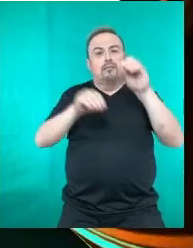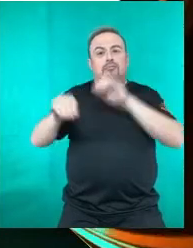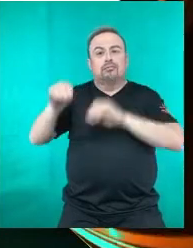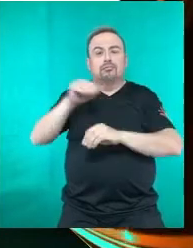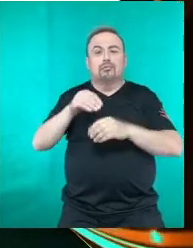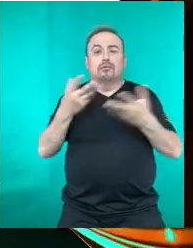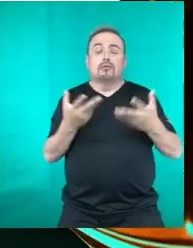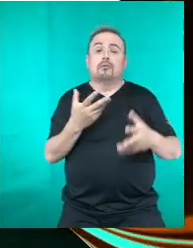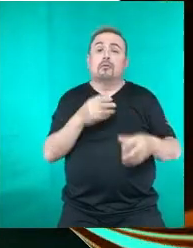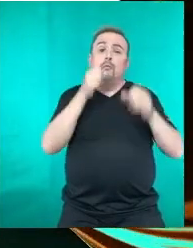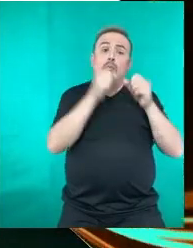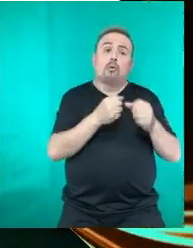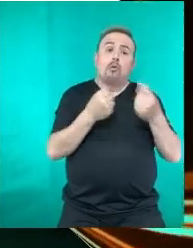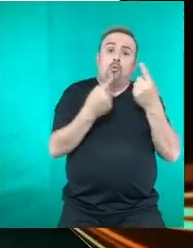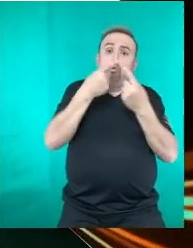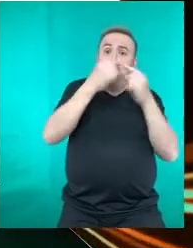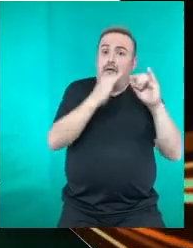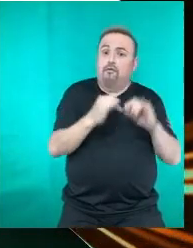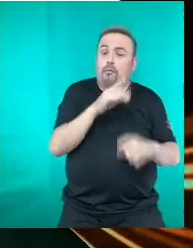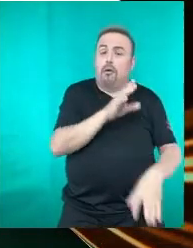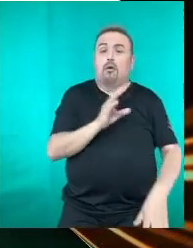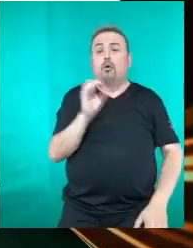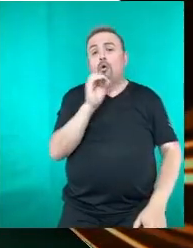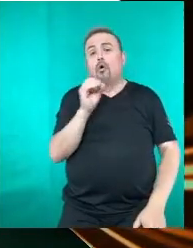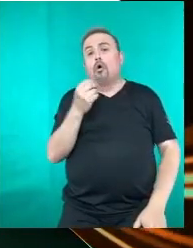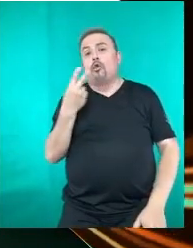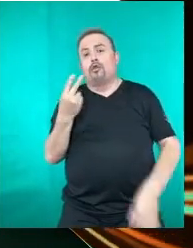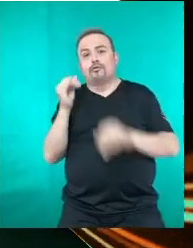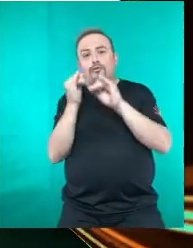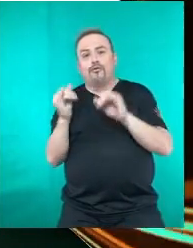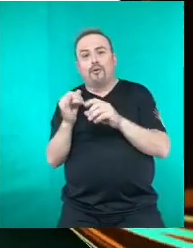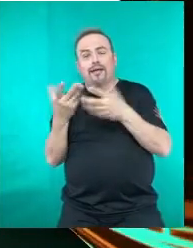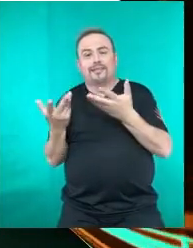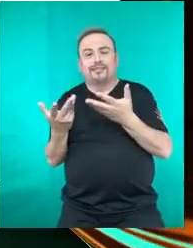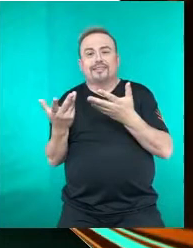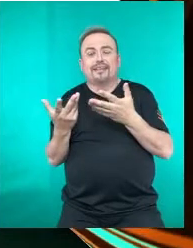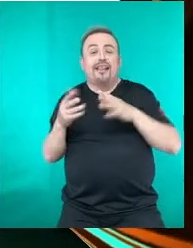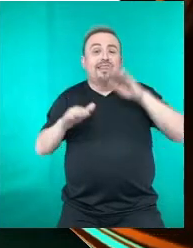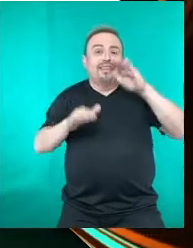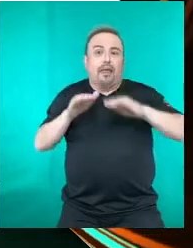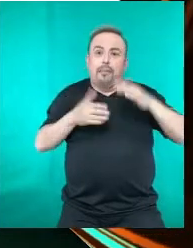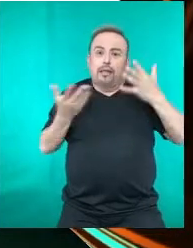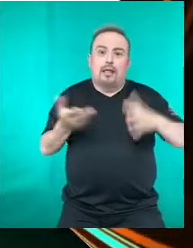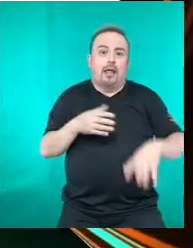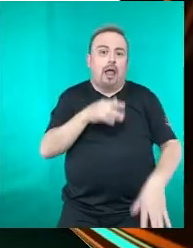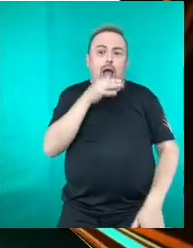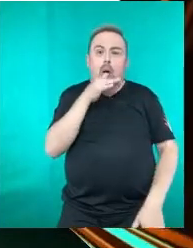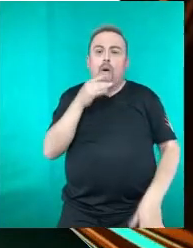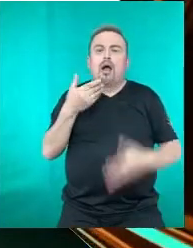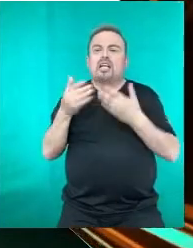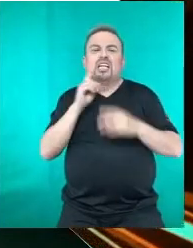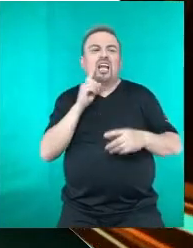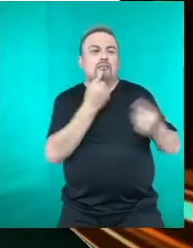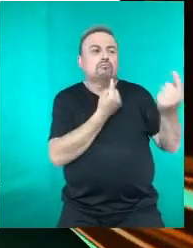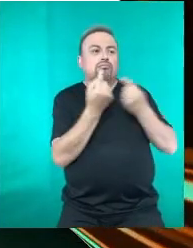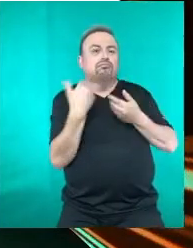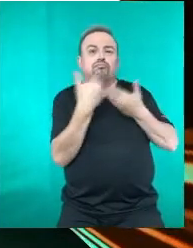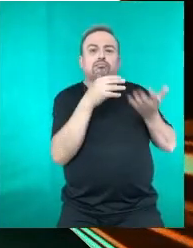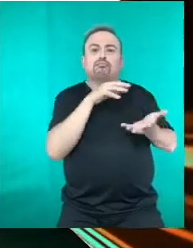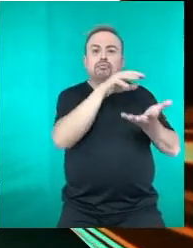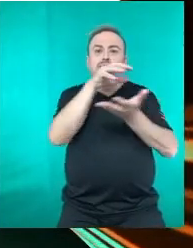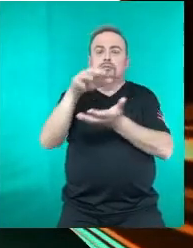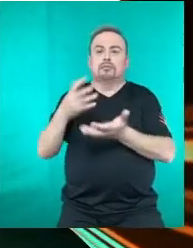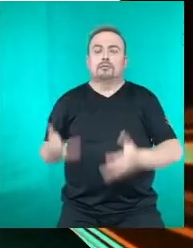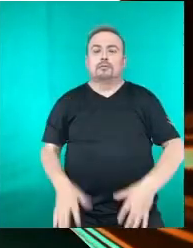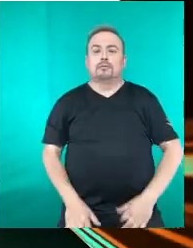Puede haber uno de ellos o dos de ellos, como les digo, dependiendo de cuál es el destino final